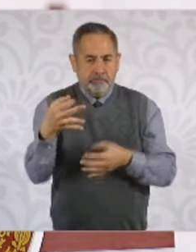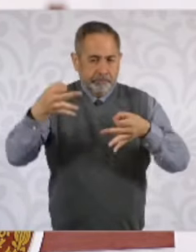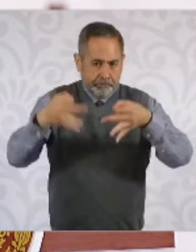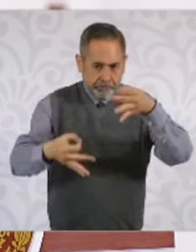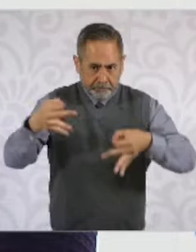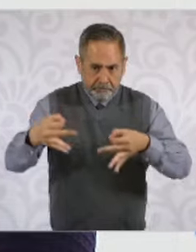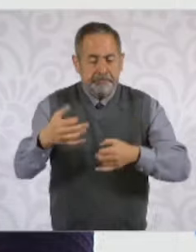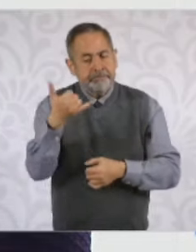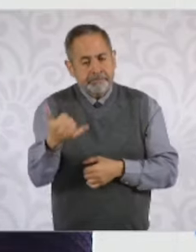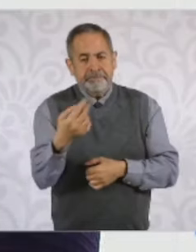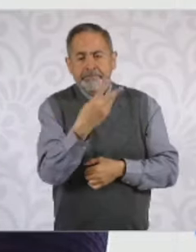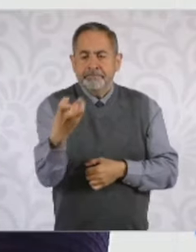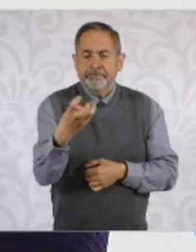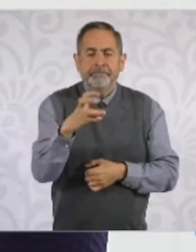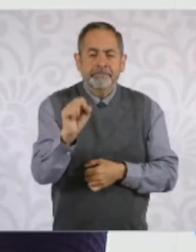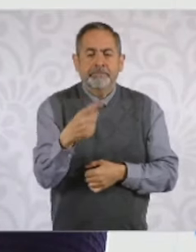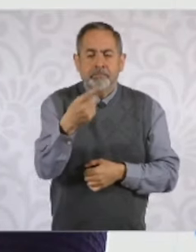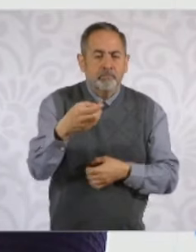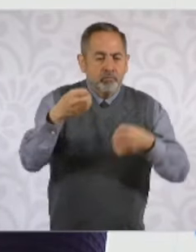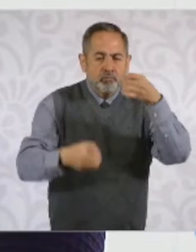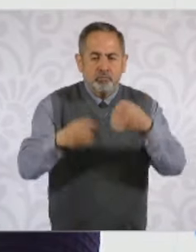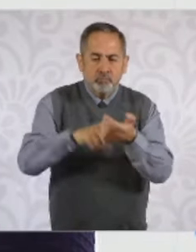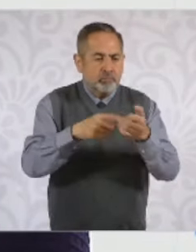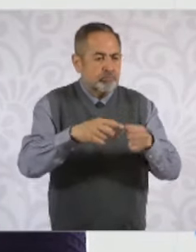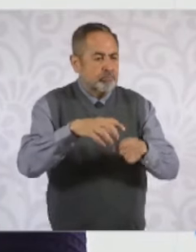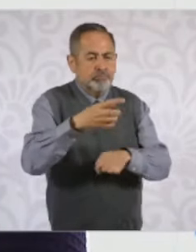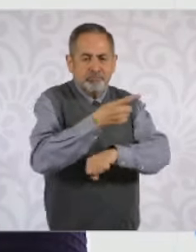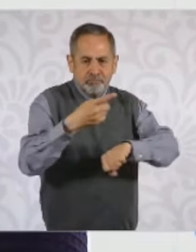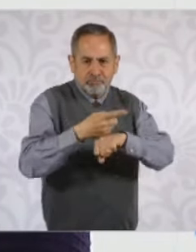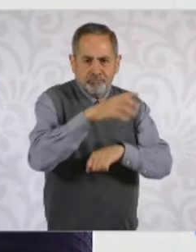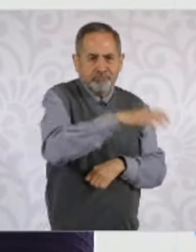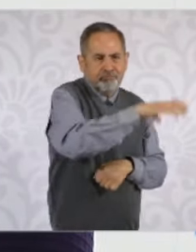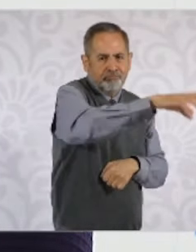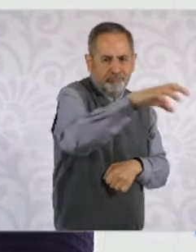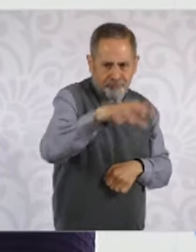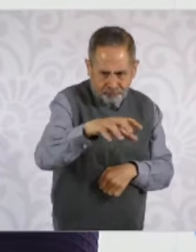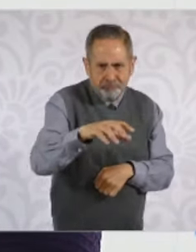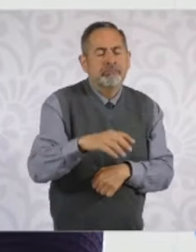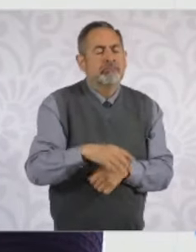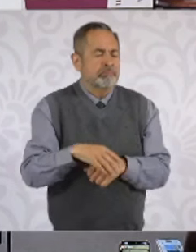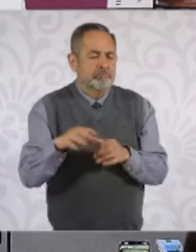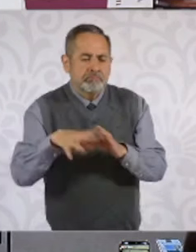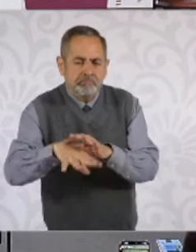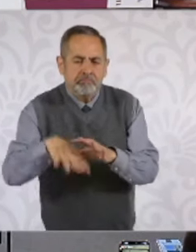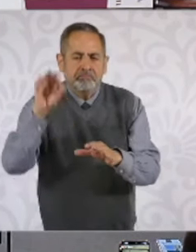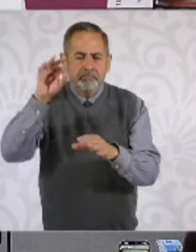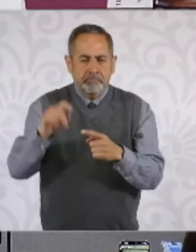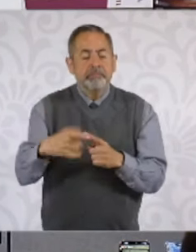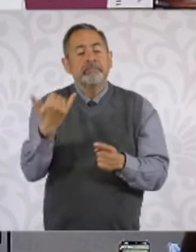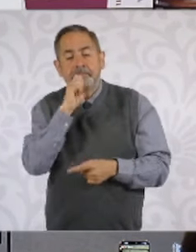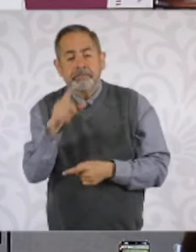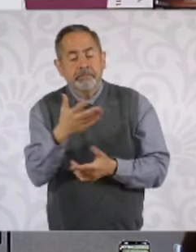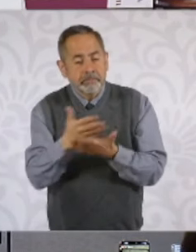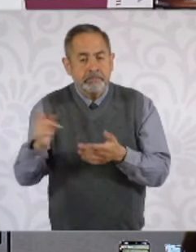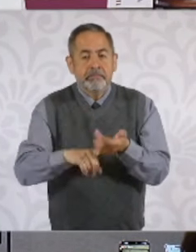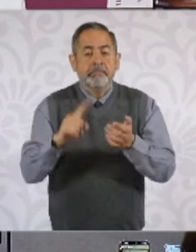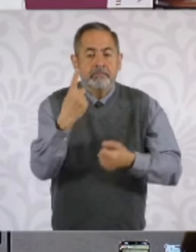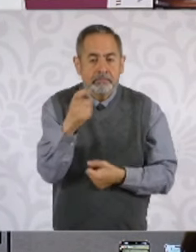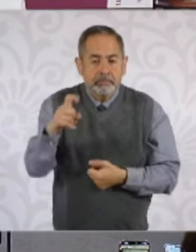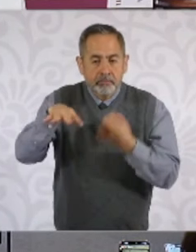361 juzgados de distrito. Además, se tomaron en cuenta 114